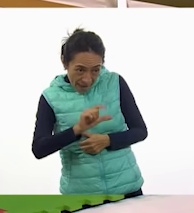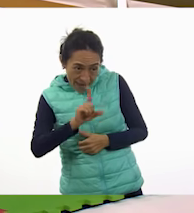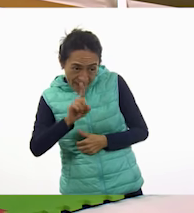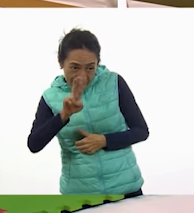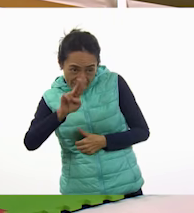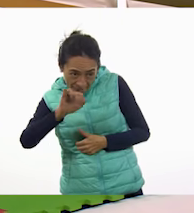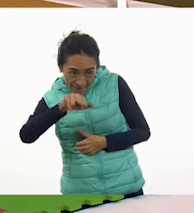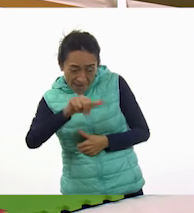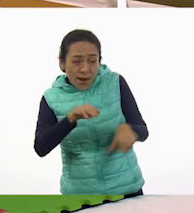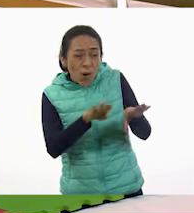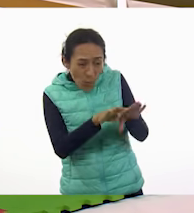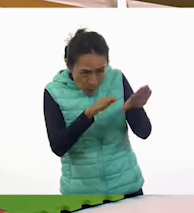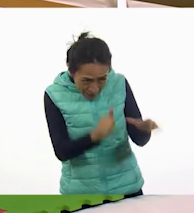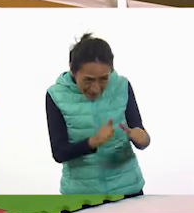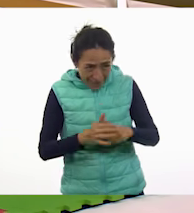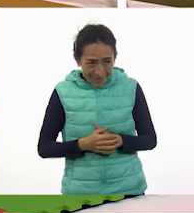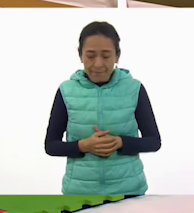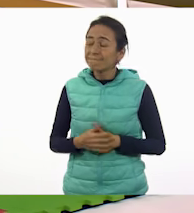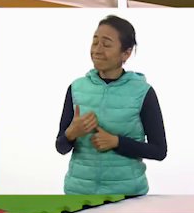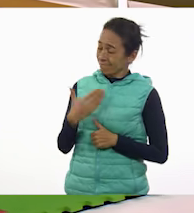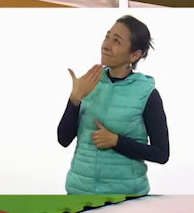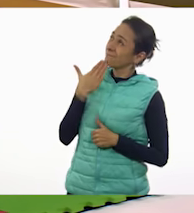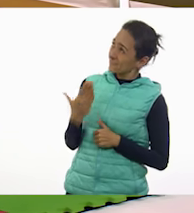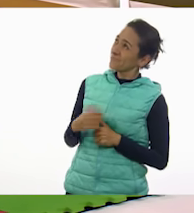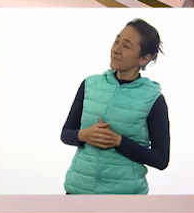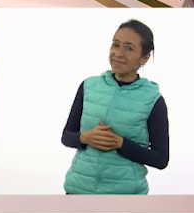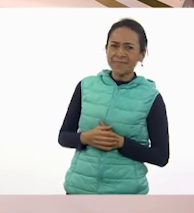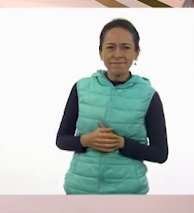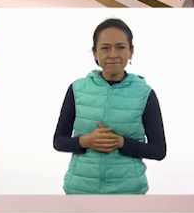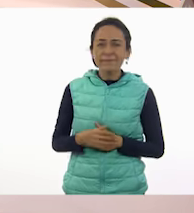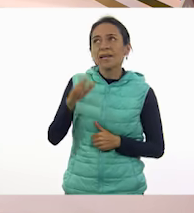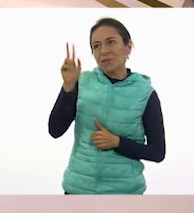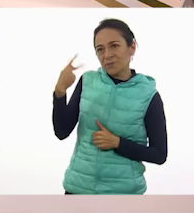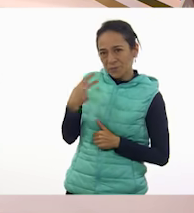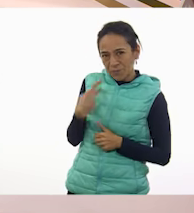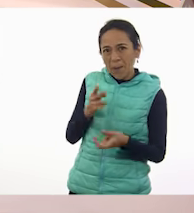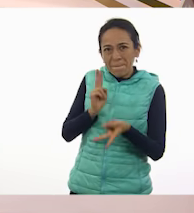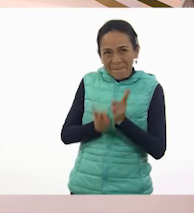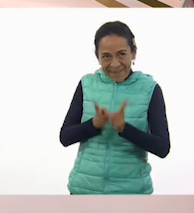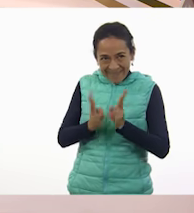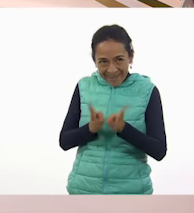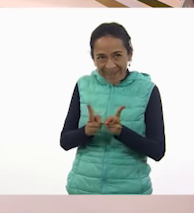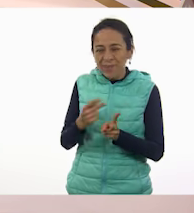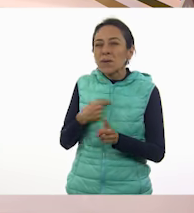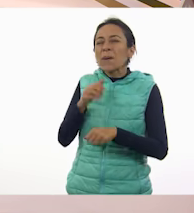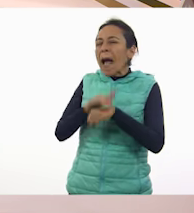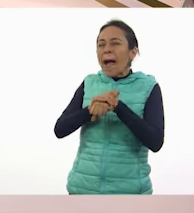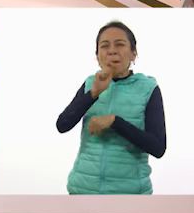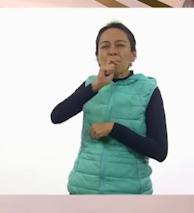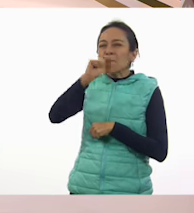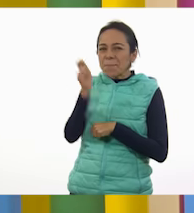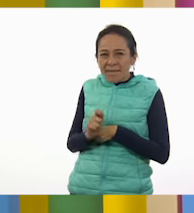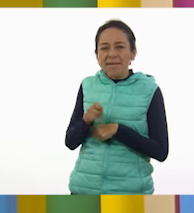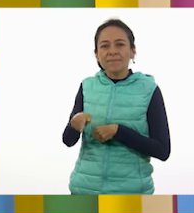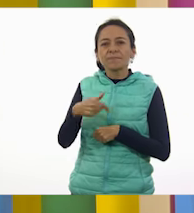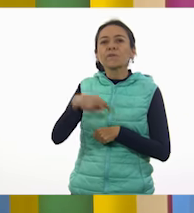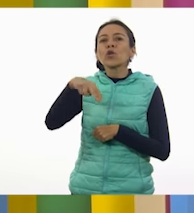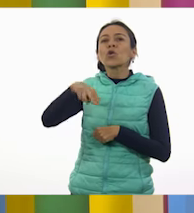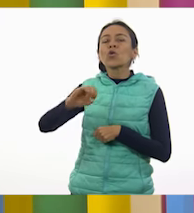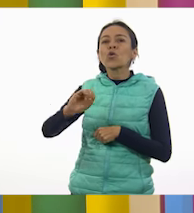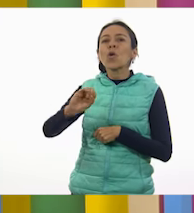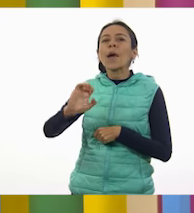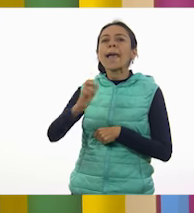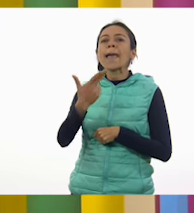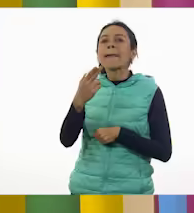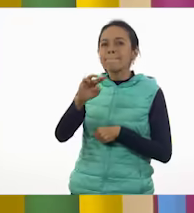bien, gracias. Fíjate que estaba platicando con una de mis mejores amigas. Se llama Noemí. ¿Noemí? Sí, ella nació en la hermosa ciudad